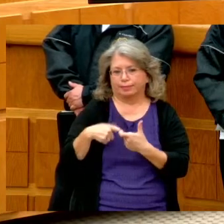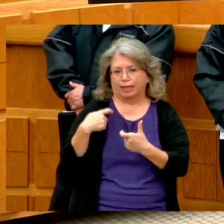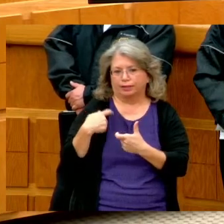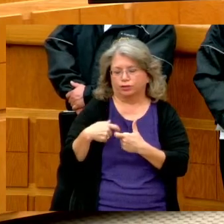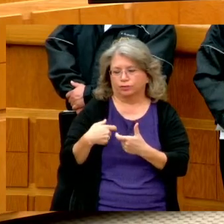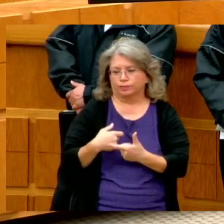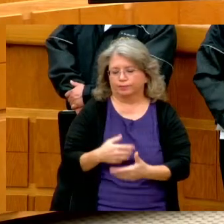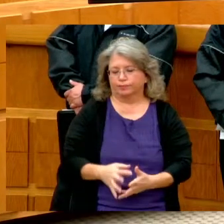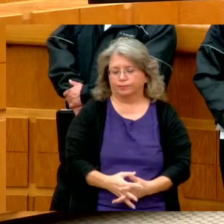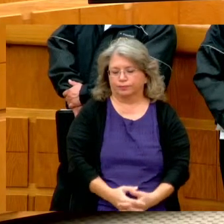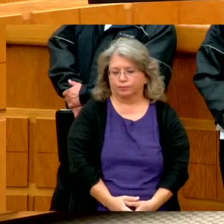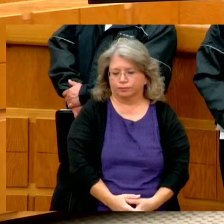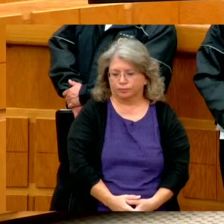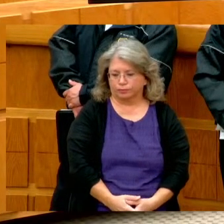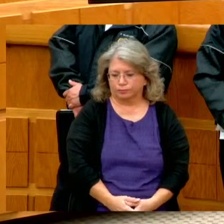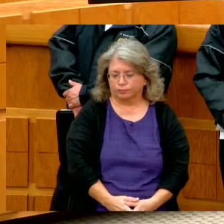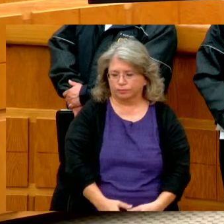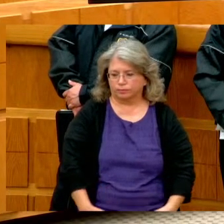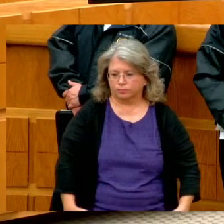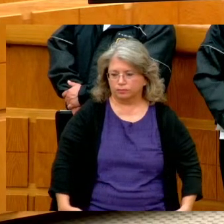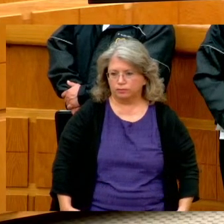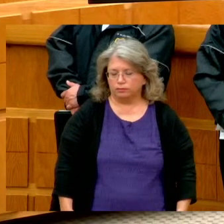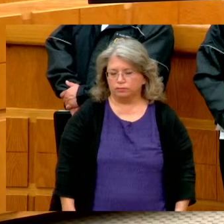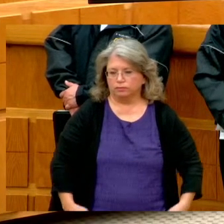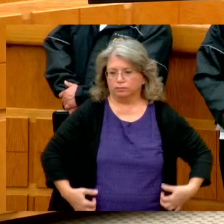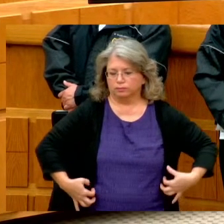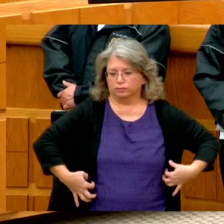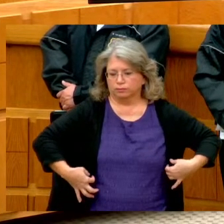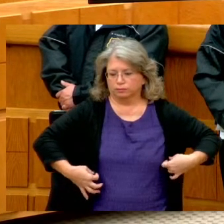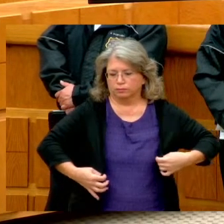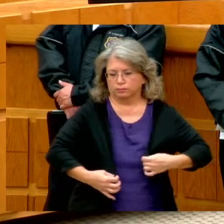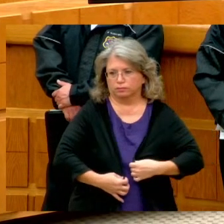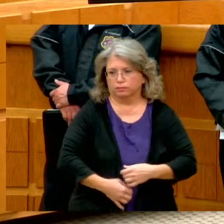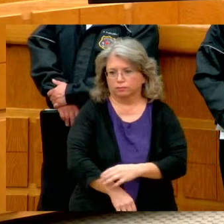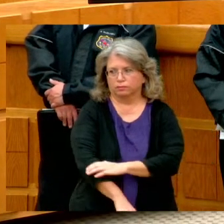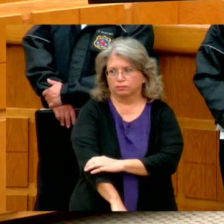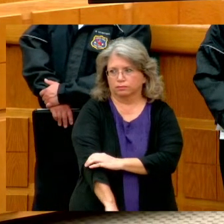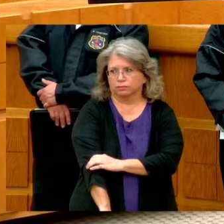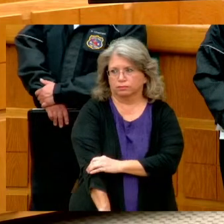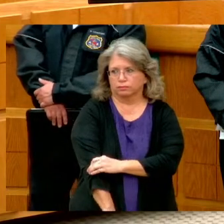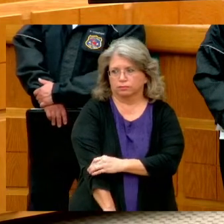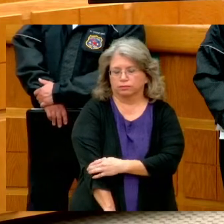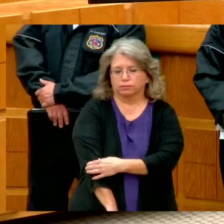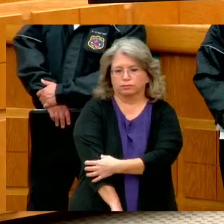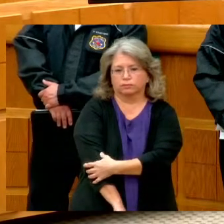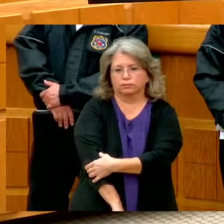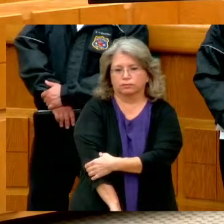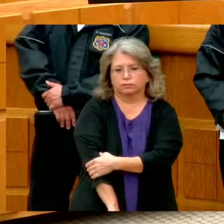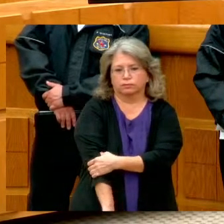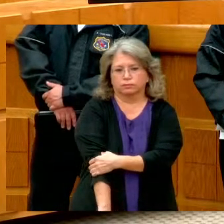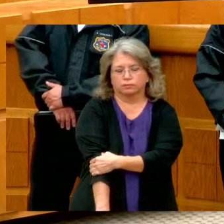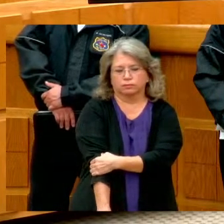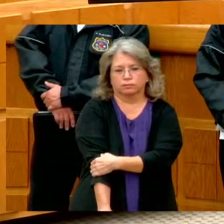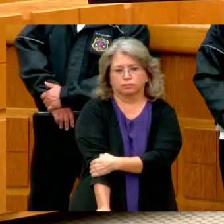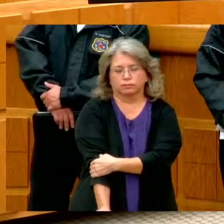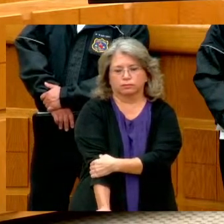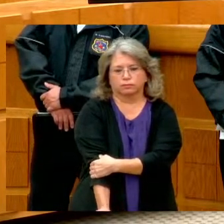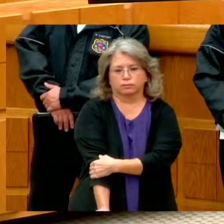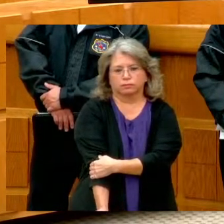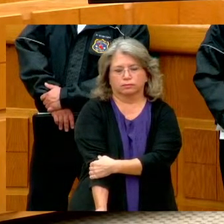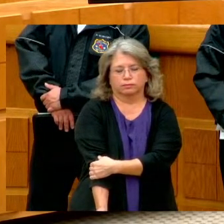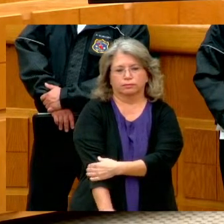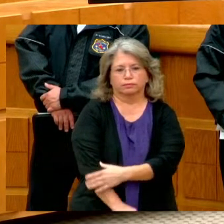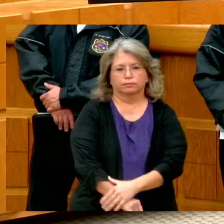de Nueces con COVID-19? Empezamos pensando que la cosa